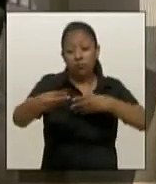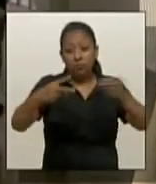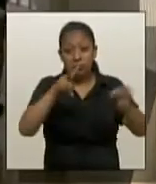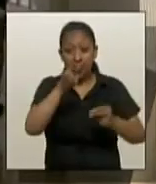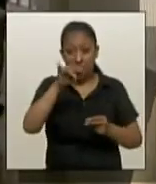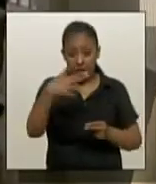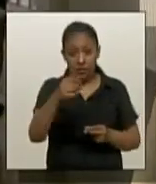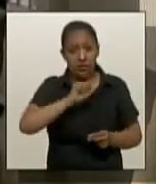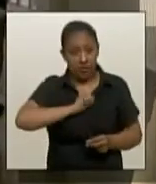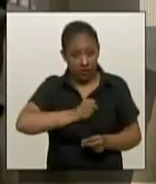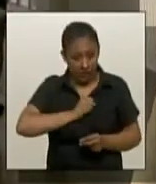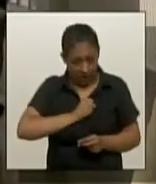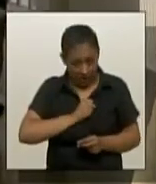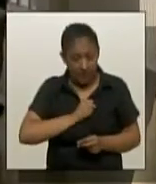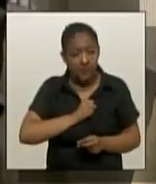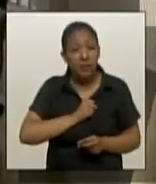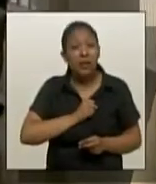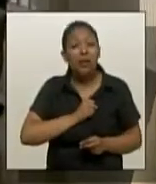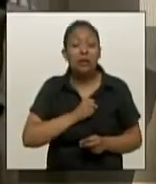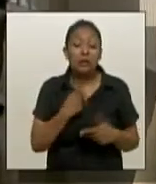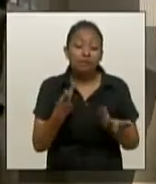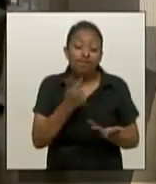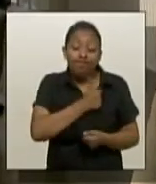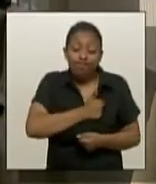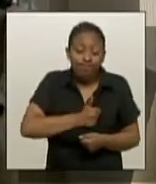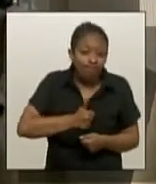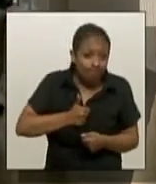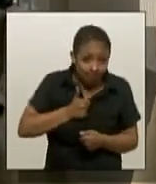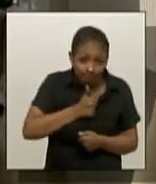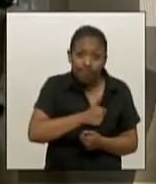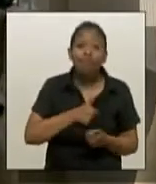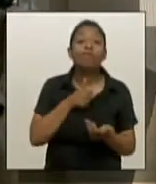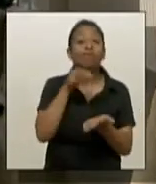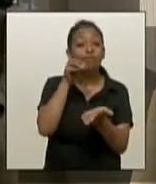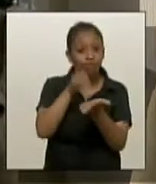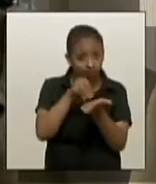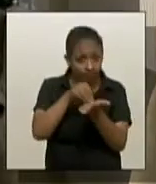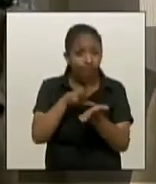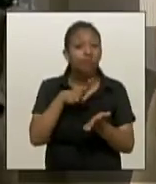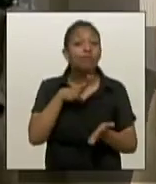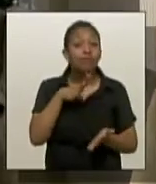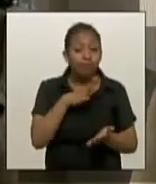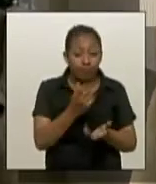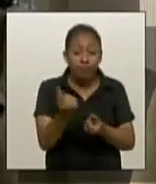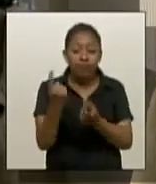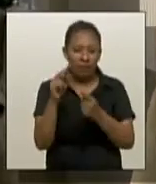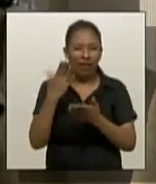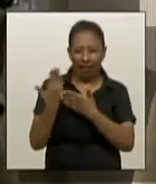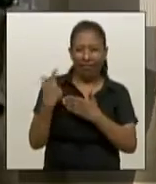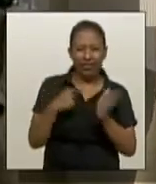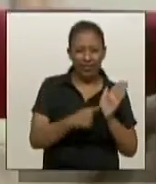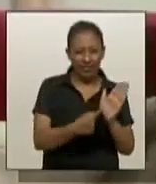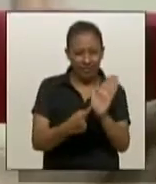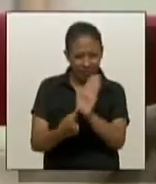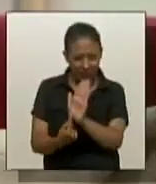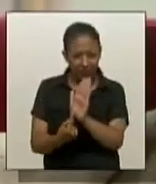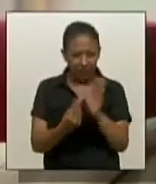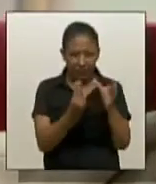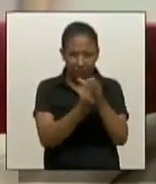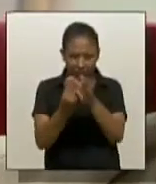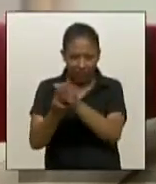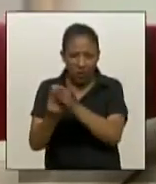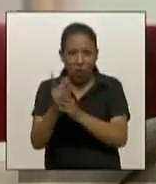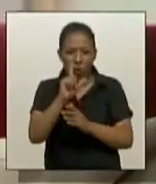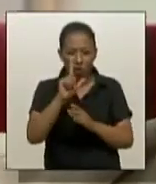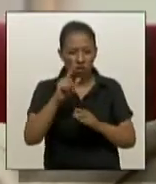VIH-Sida y pues desgraciadamente todavía vemos casos como los que acabas de presentar. Y que al violar